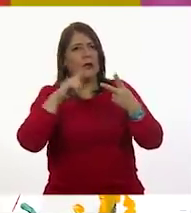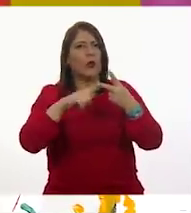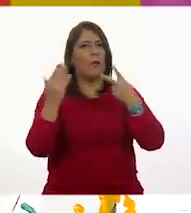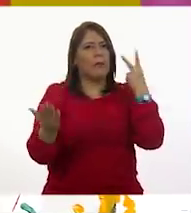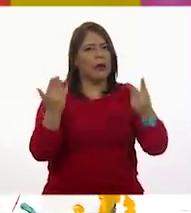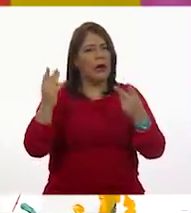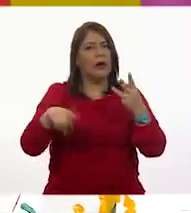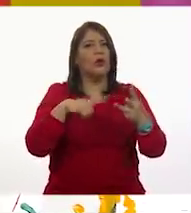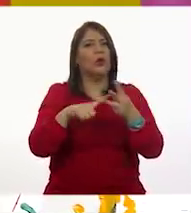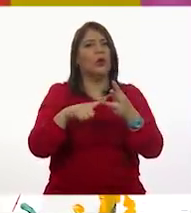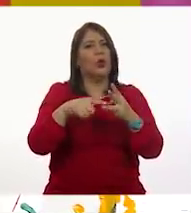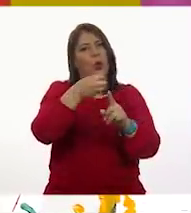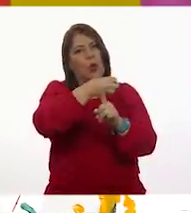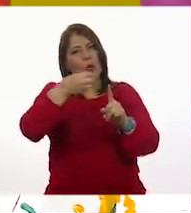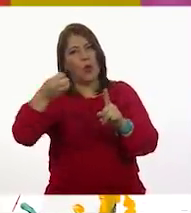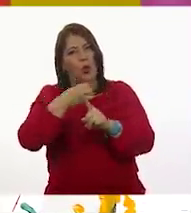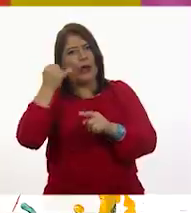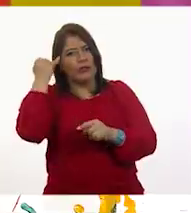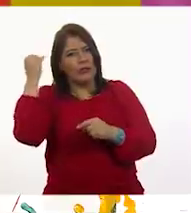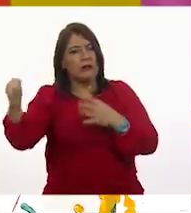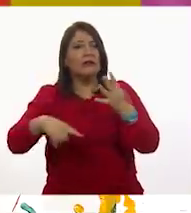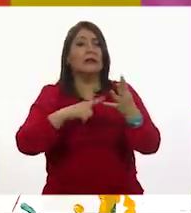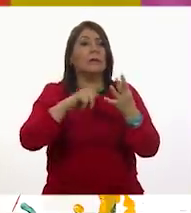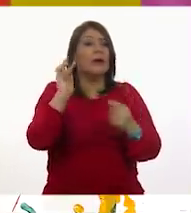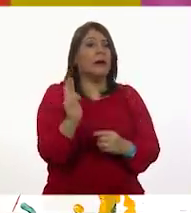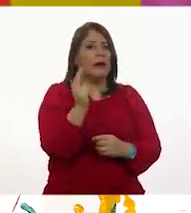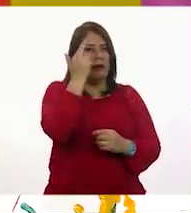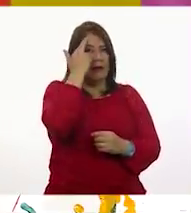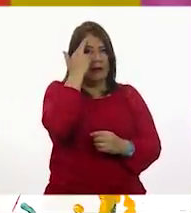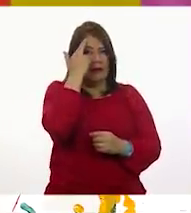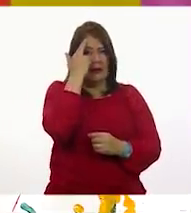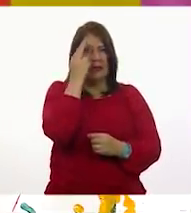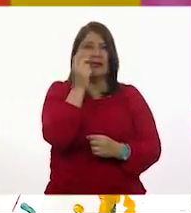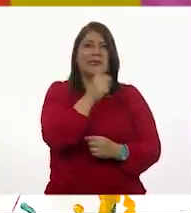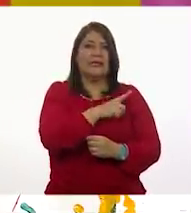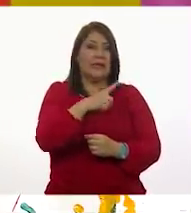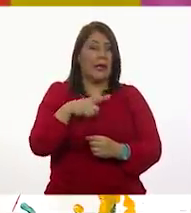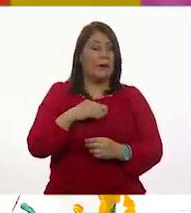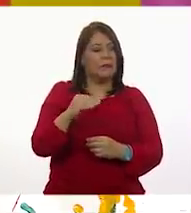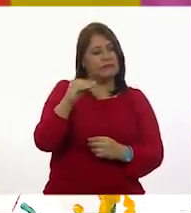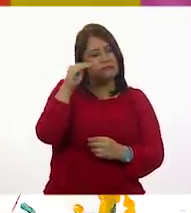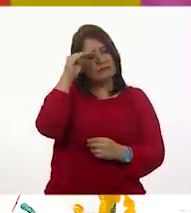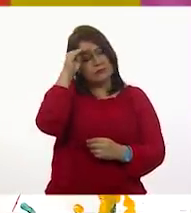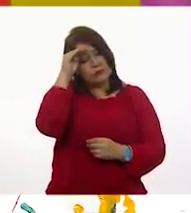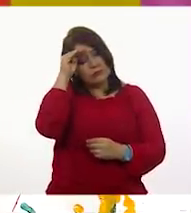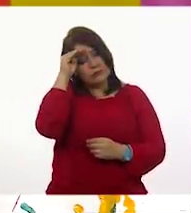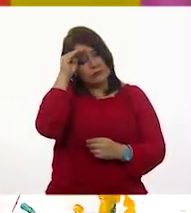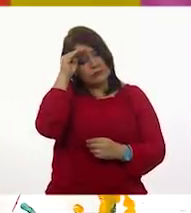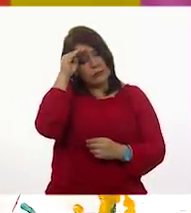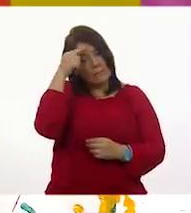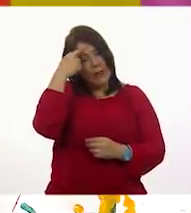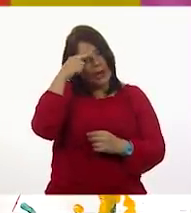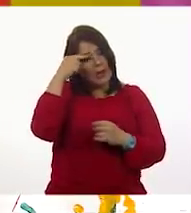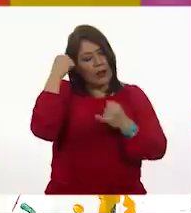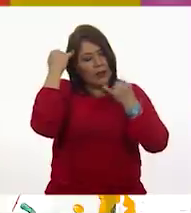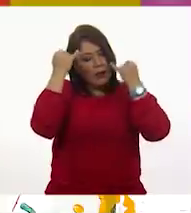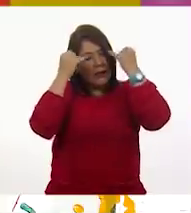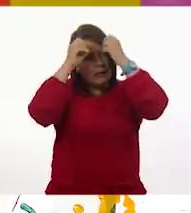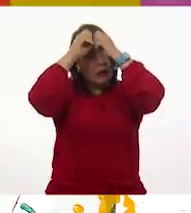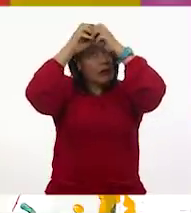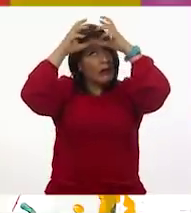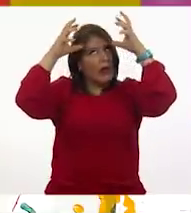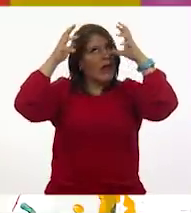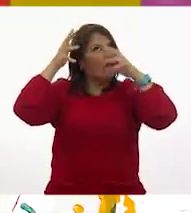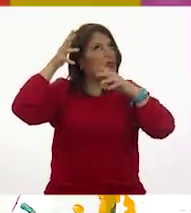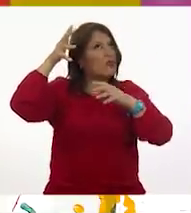comparar, organizar ideas y recordar. Pensar también es útil para imaginar el futuro y anticipar